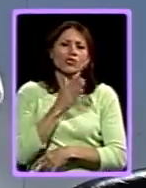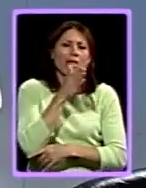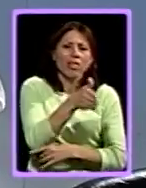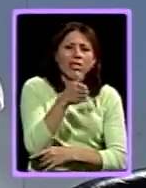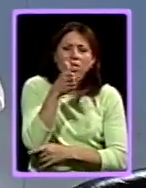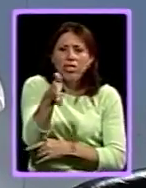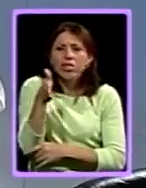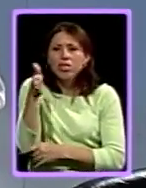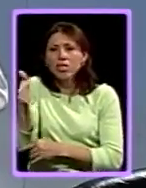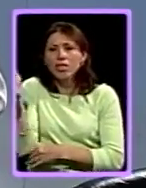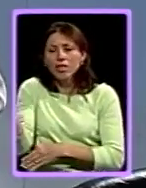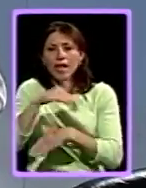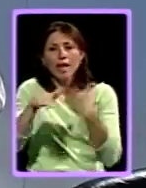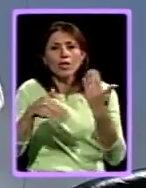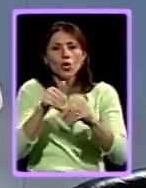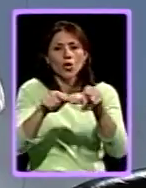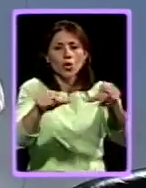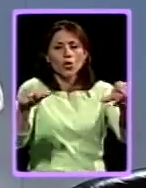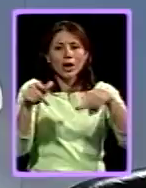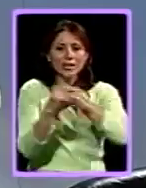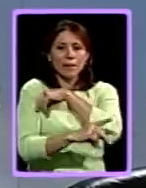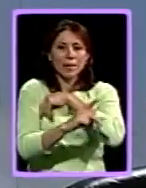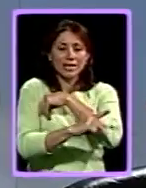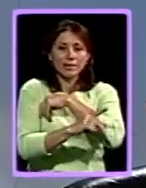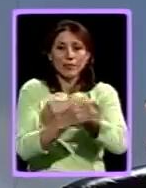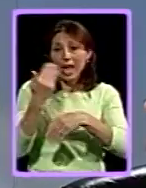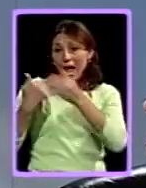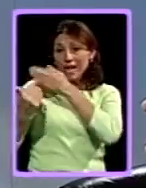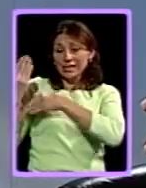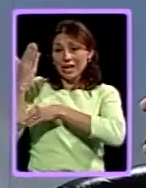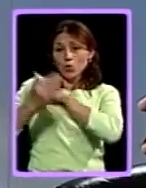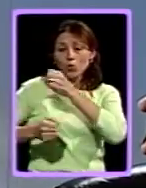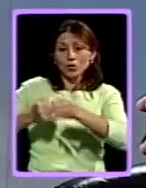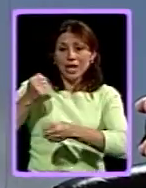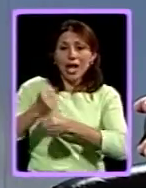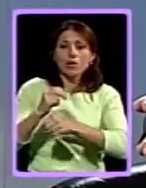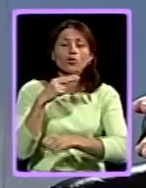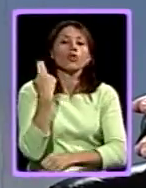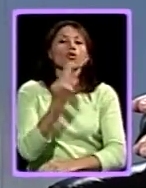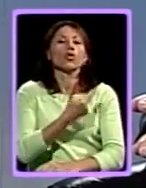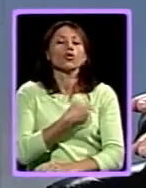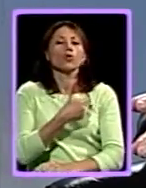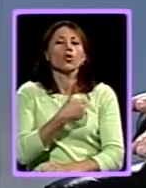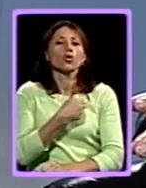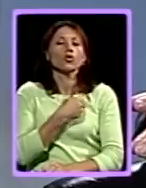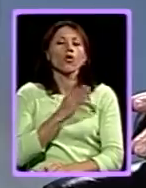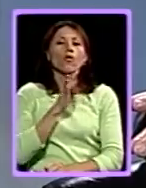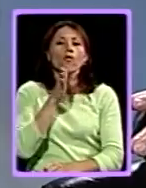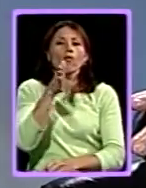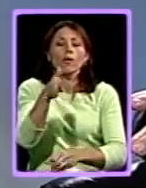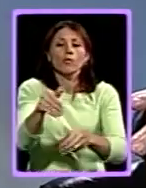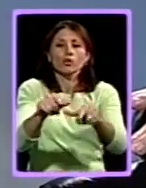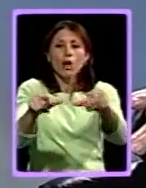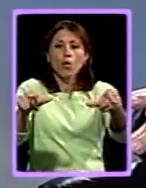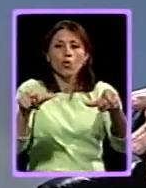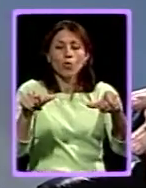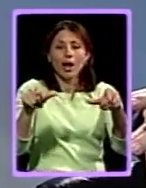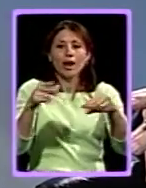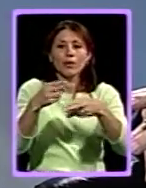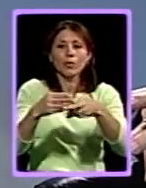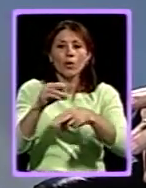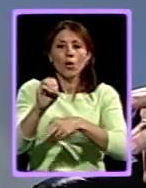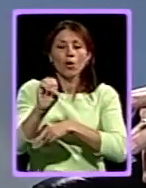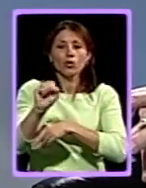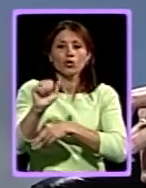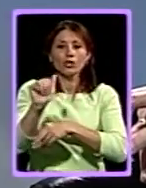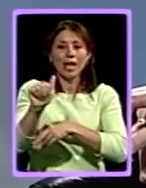país. Hace unos años llegamos, por ejemplo, a un segmento en OSA y la gente del pueblo salió